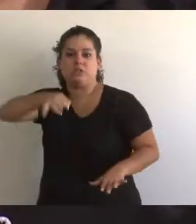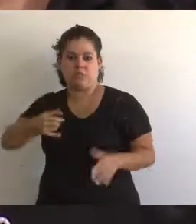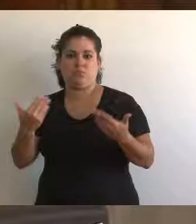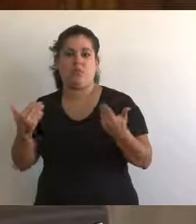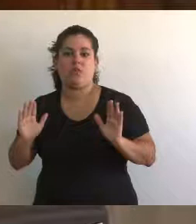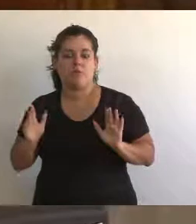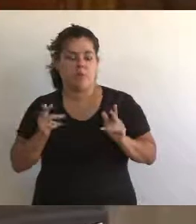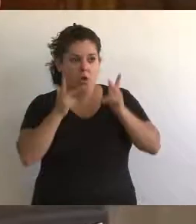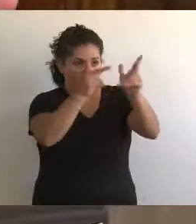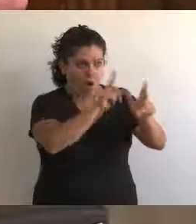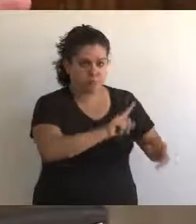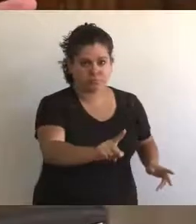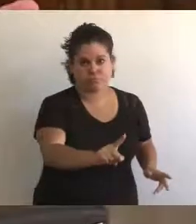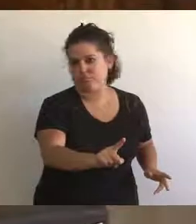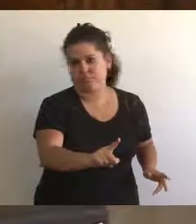cómo